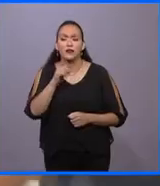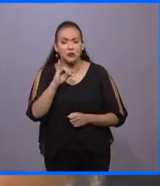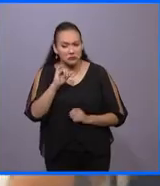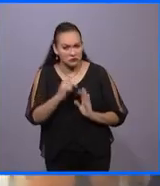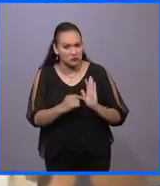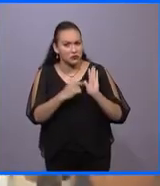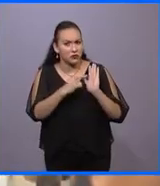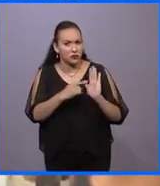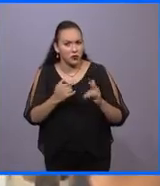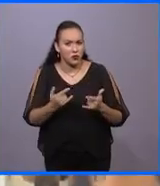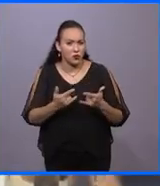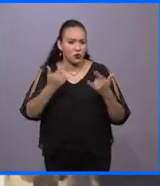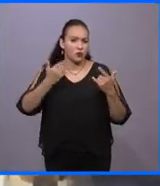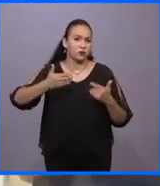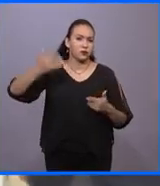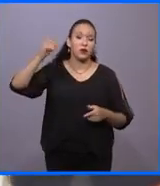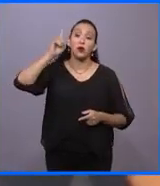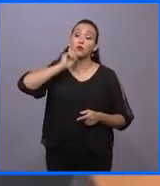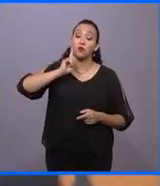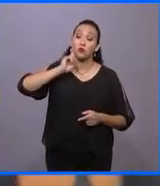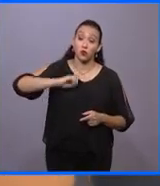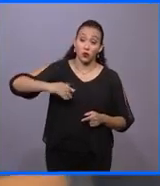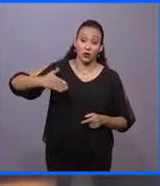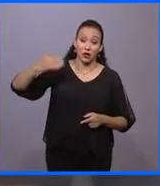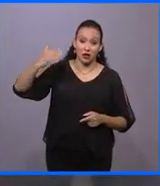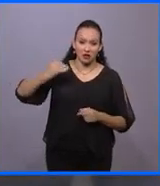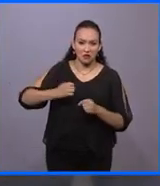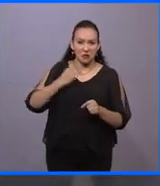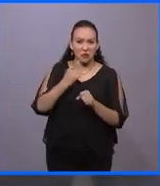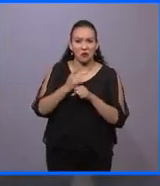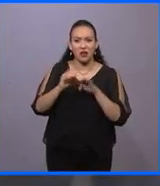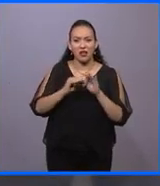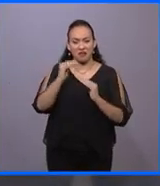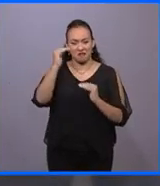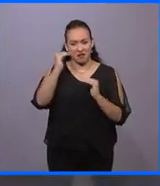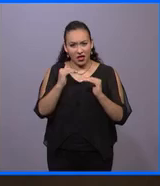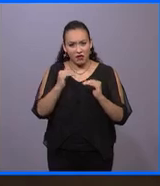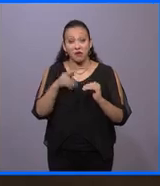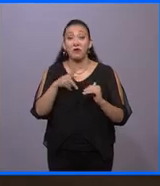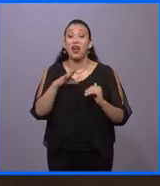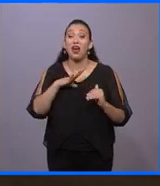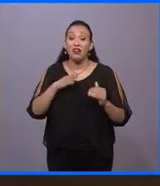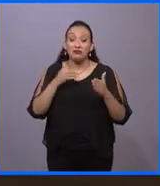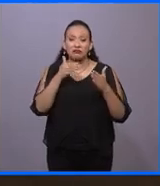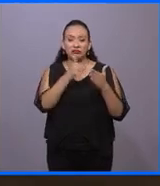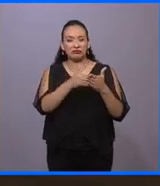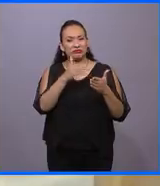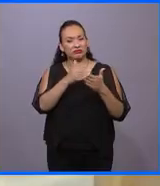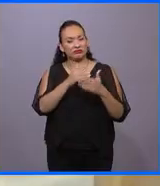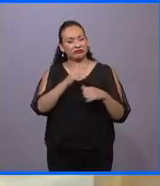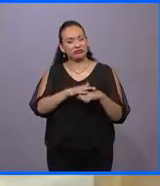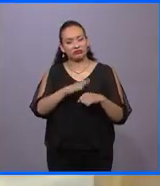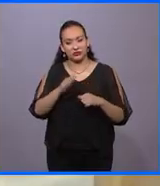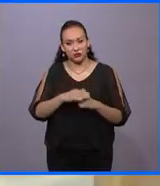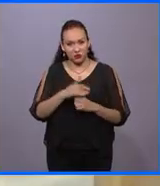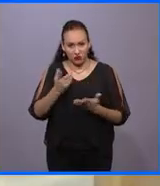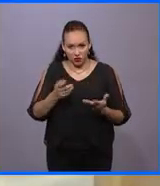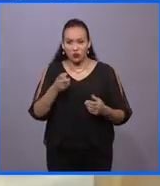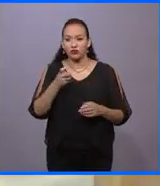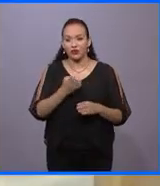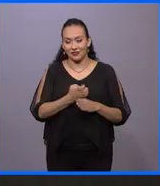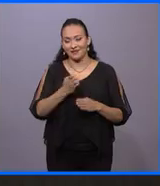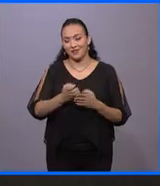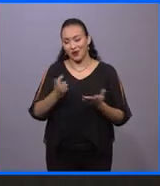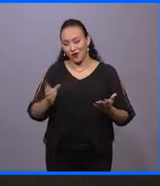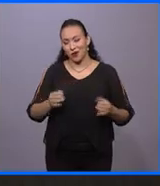demostrado históricamente que las mujeres tienen menos oportunidades y más obstáculos, por lo que las autoridades jurisdiccionales